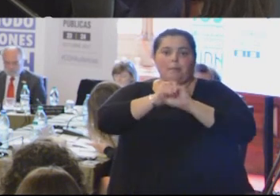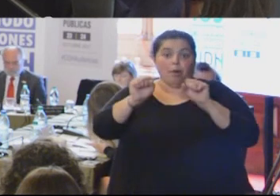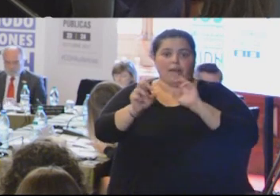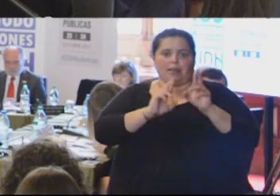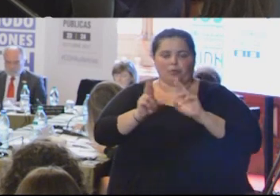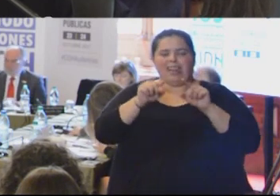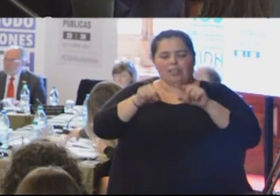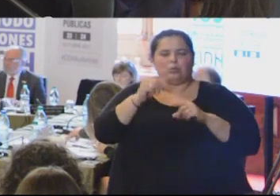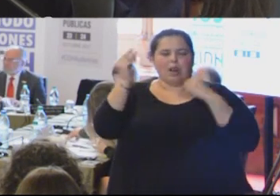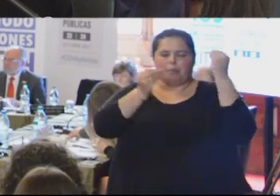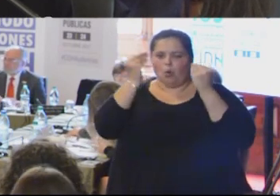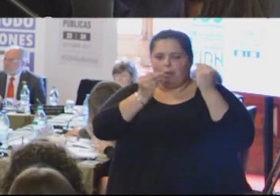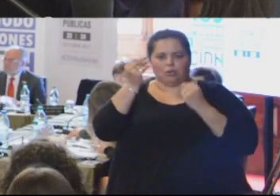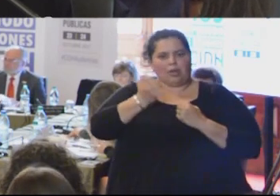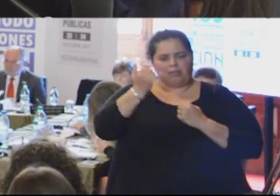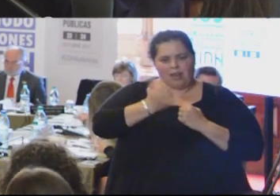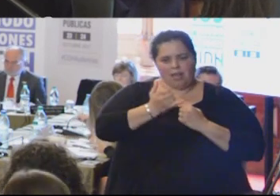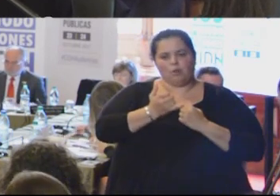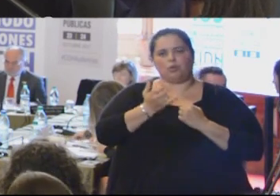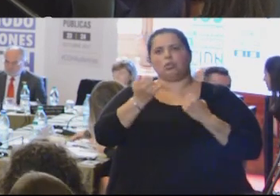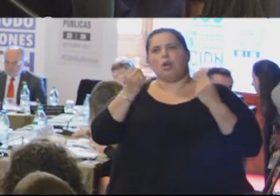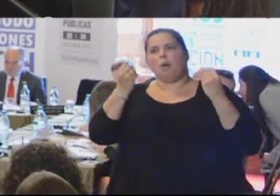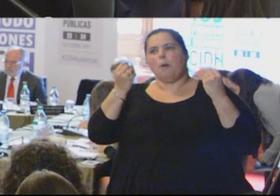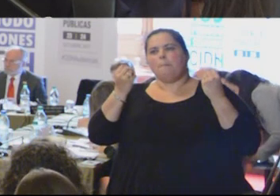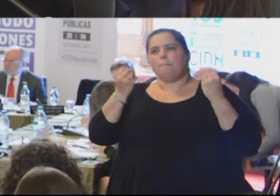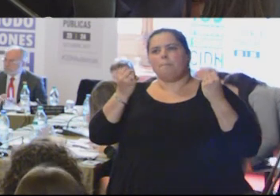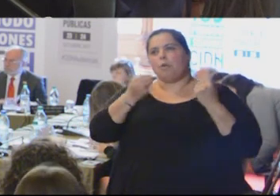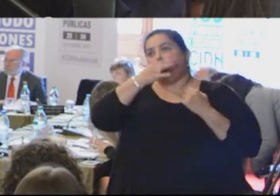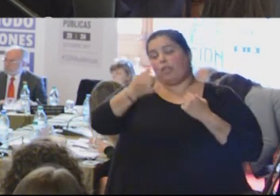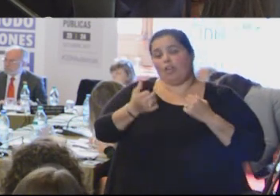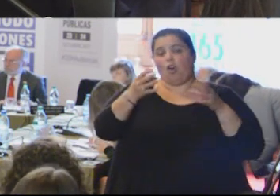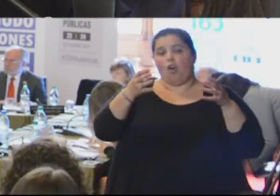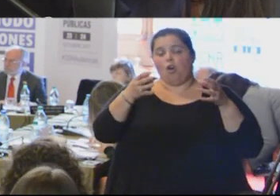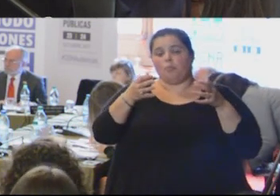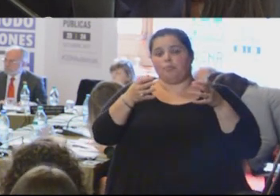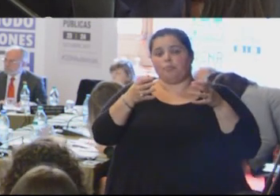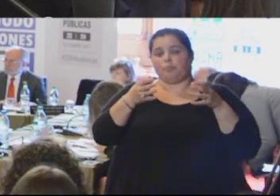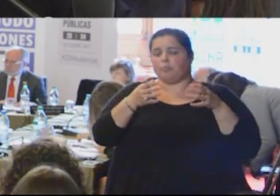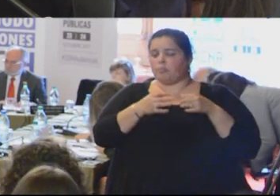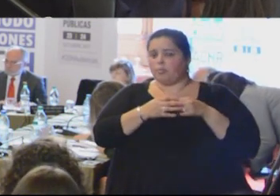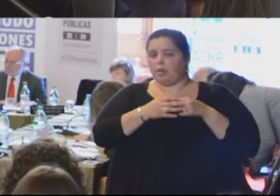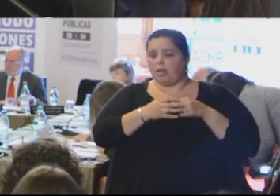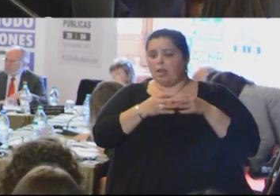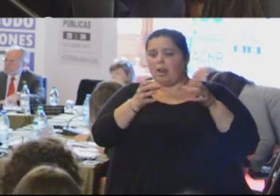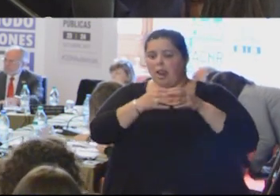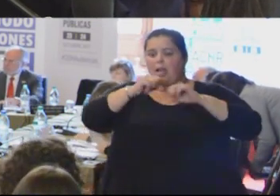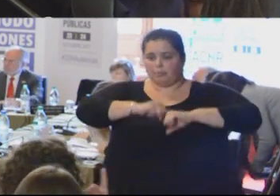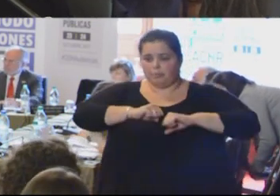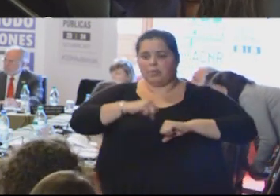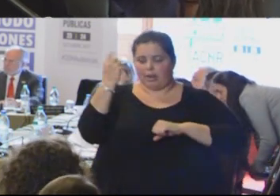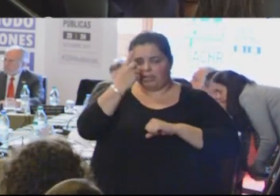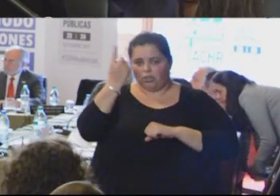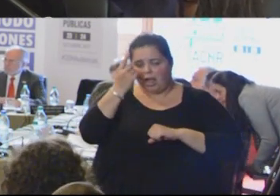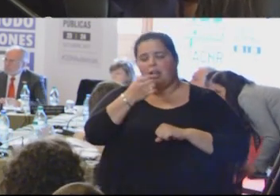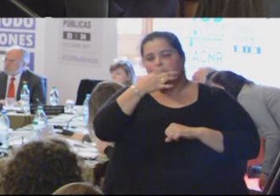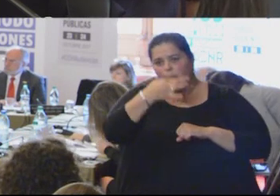allí que la fiscal de la corte penal internacional como lo hemos dicho hace un momento en la visita que hiciera recientemente el país llamara y pusiera el punto